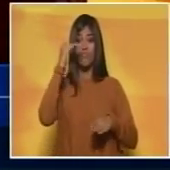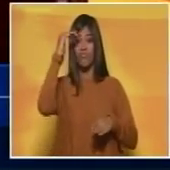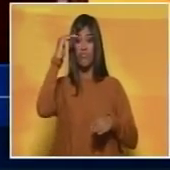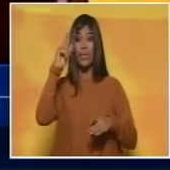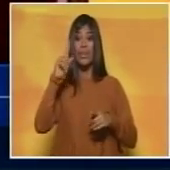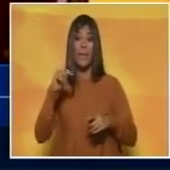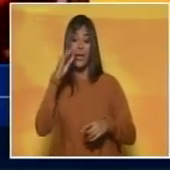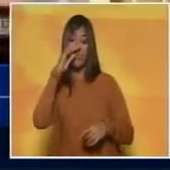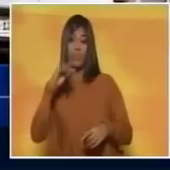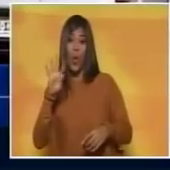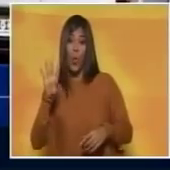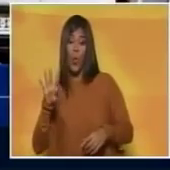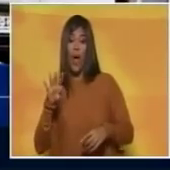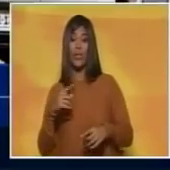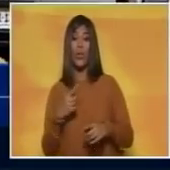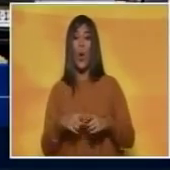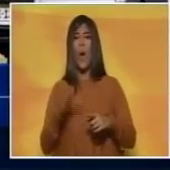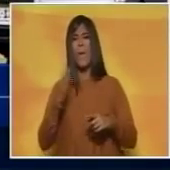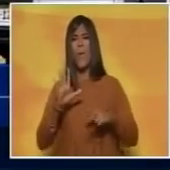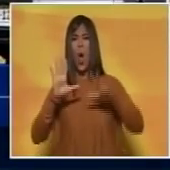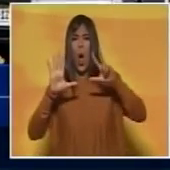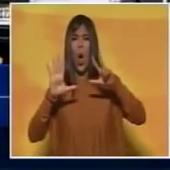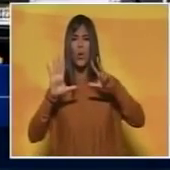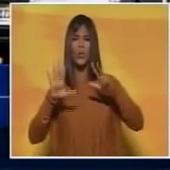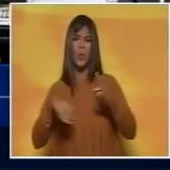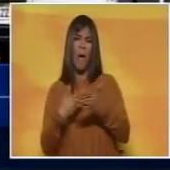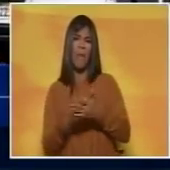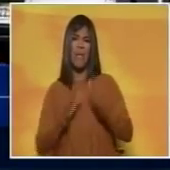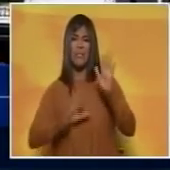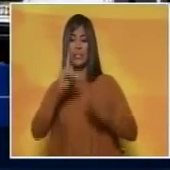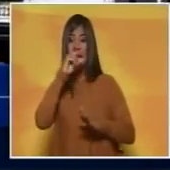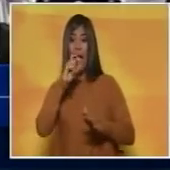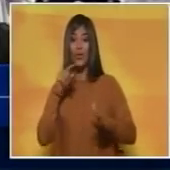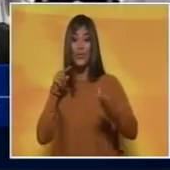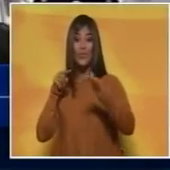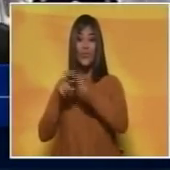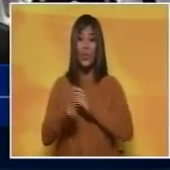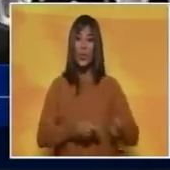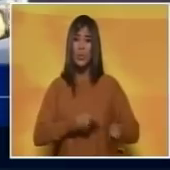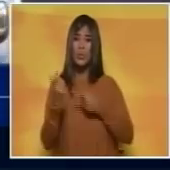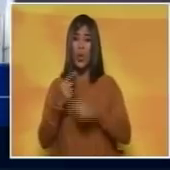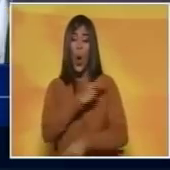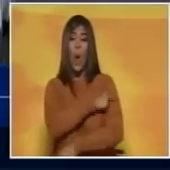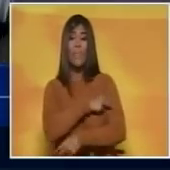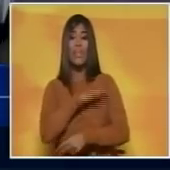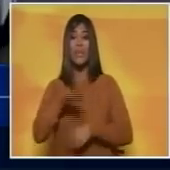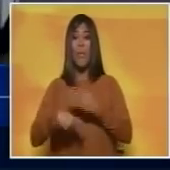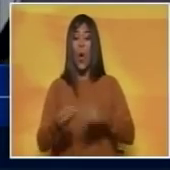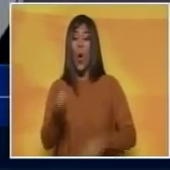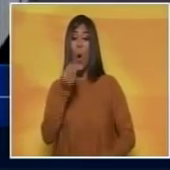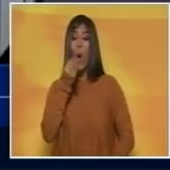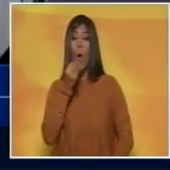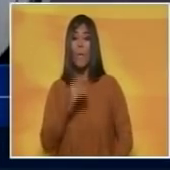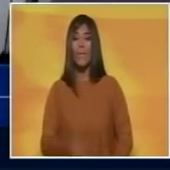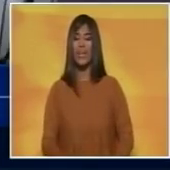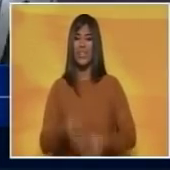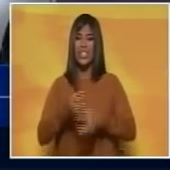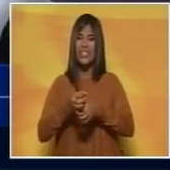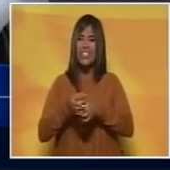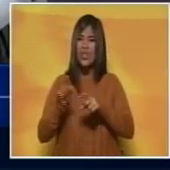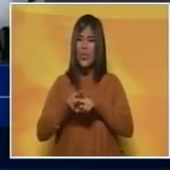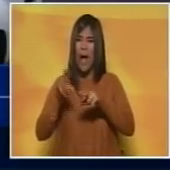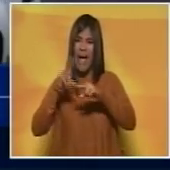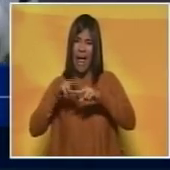los pequeños que tienen entre 8 y 15 años fueron internados en el centro hospitalario después de haber comido frijoles